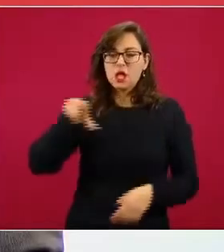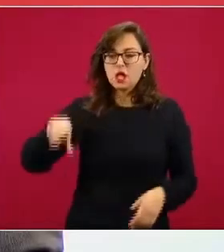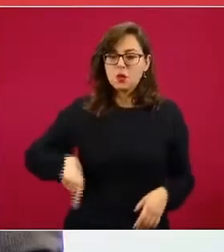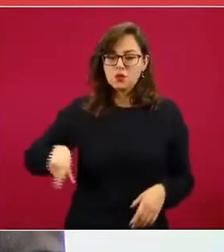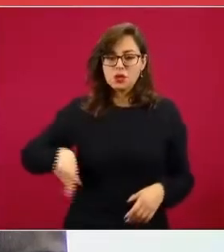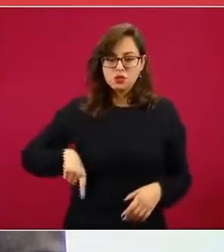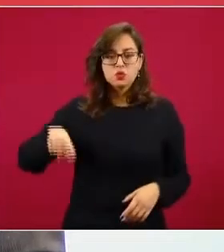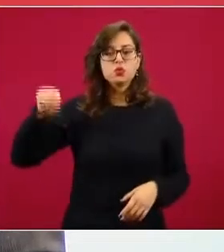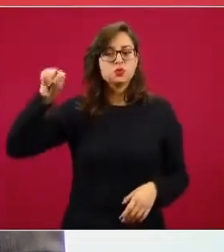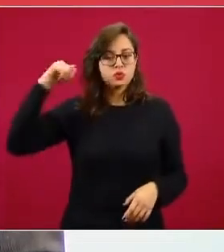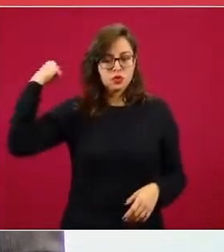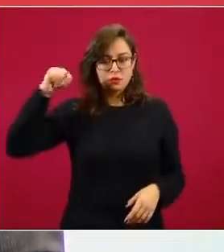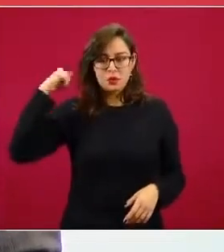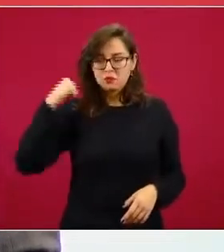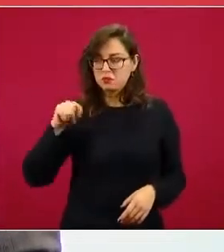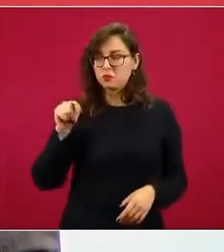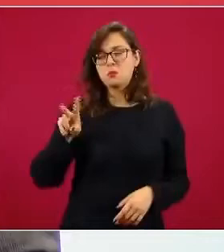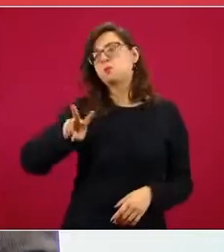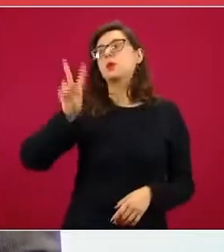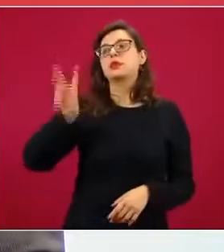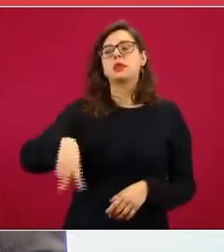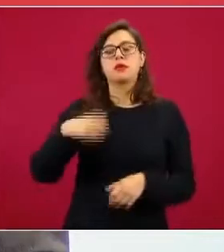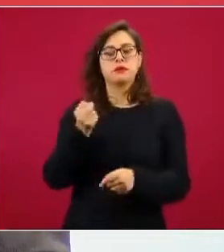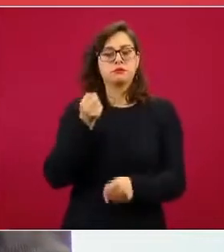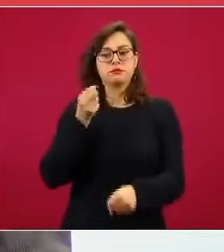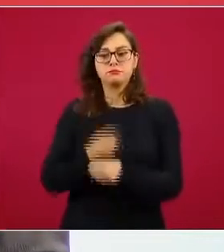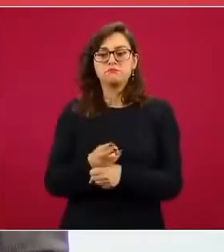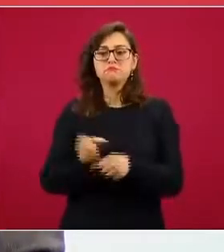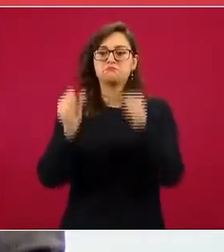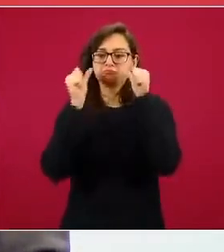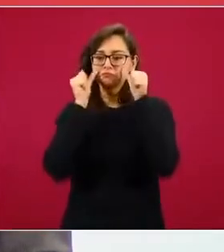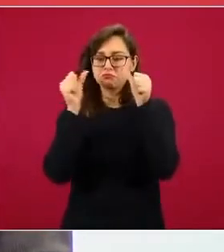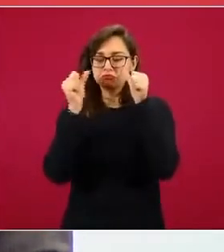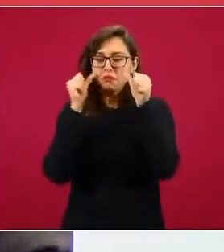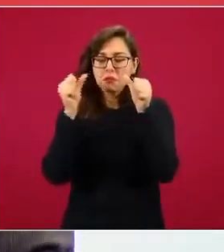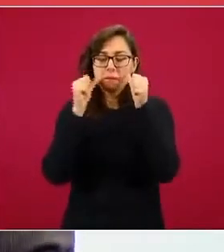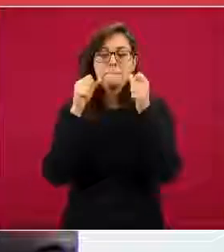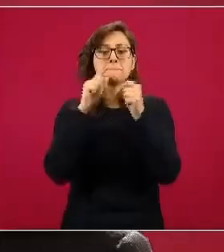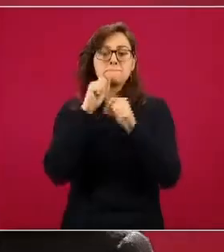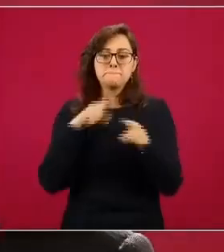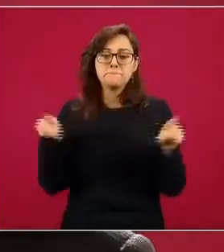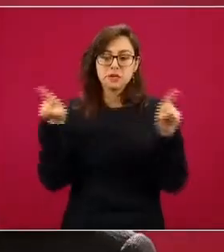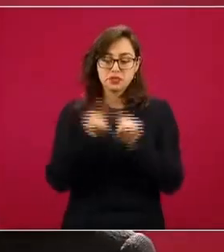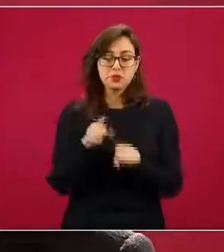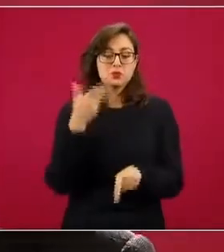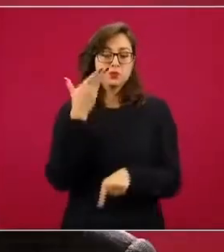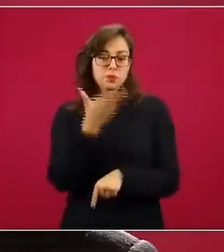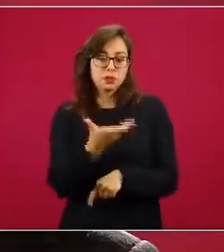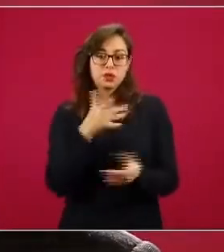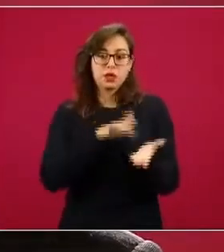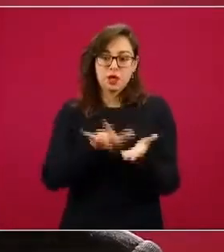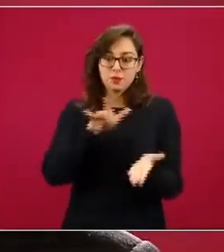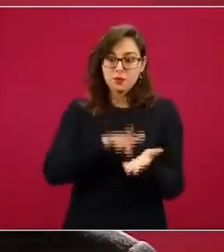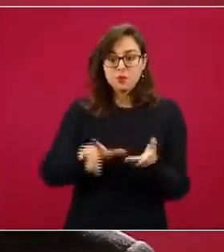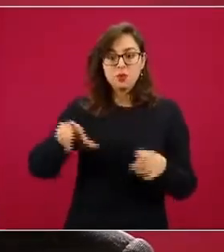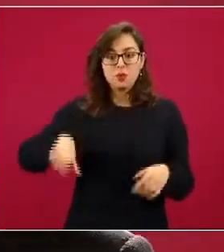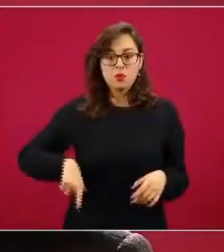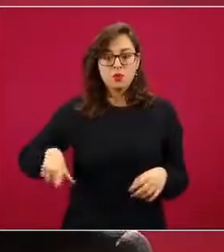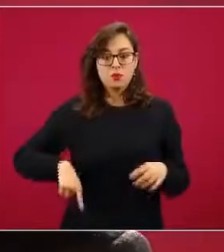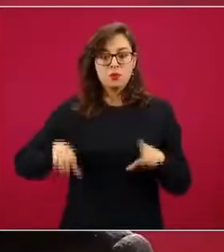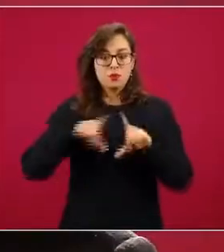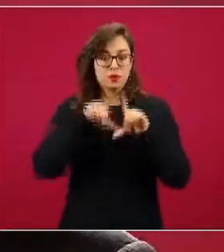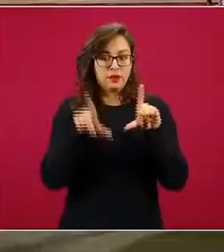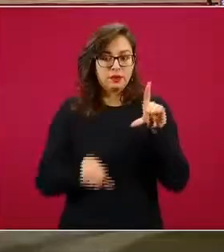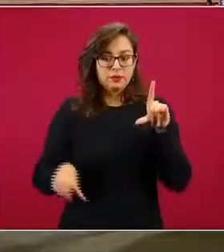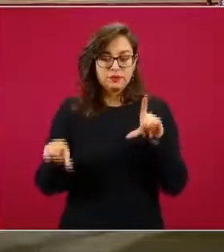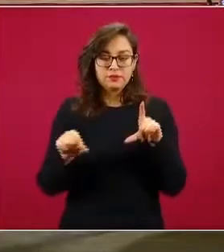Tabasco ha tenido una respuesta muy temprana, muy oportuna. Ha solicitado también el apoyo del Gobierno de México, ha